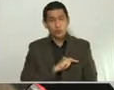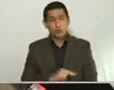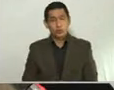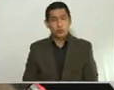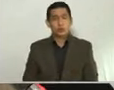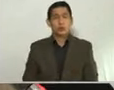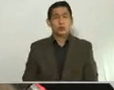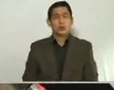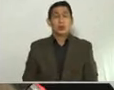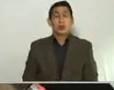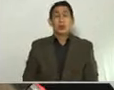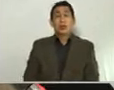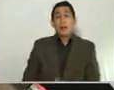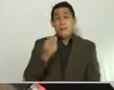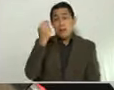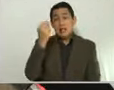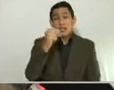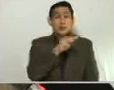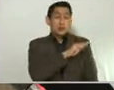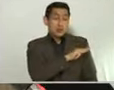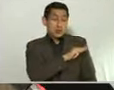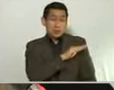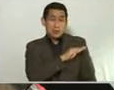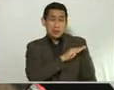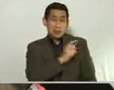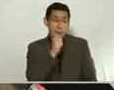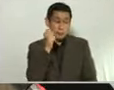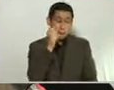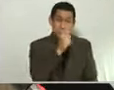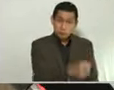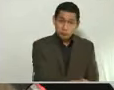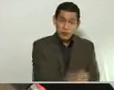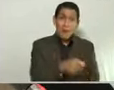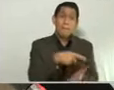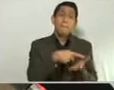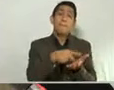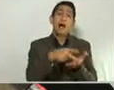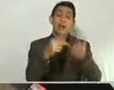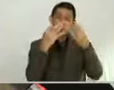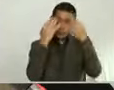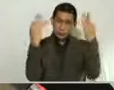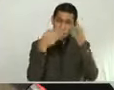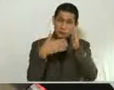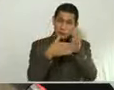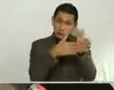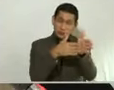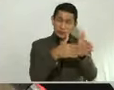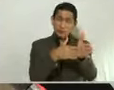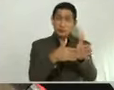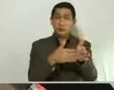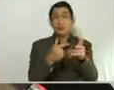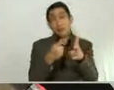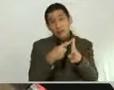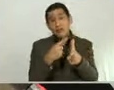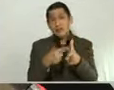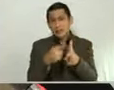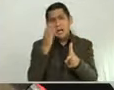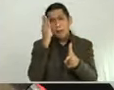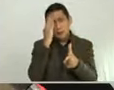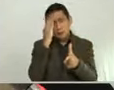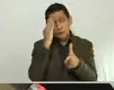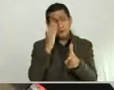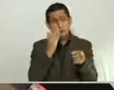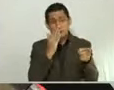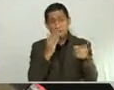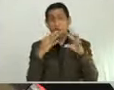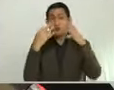con recursos municipales porque bajaron los pasajeros. Entonces tiene una compensación económica, y cuando tiene una compensación económica en la